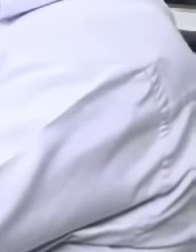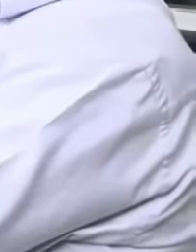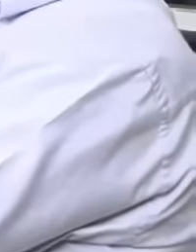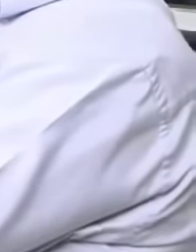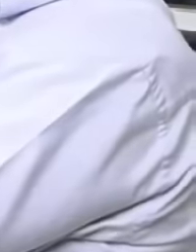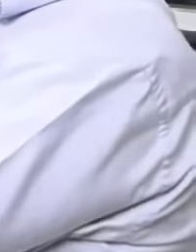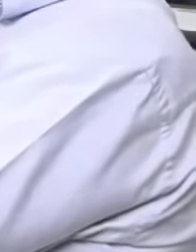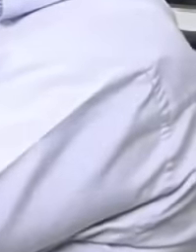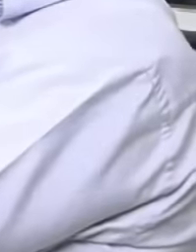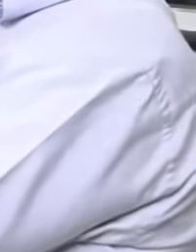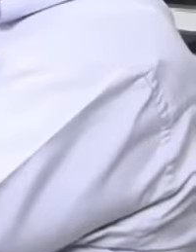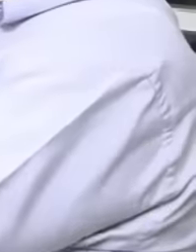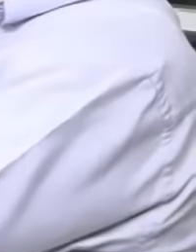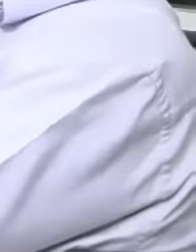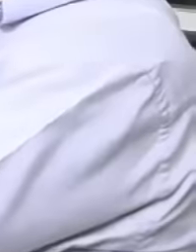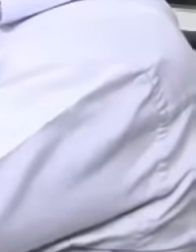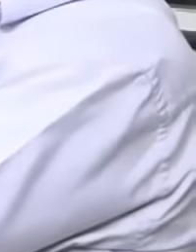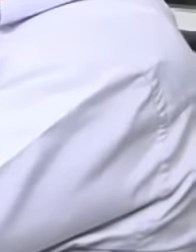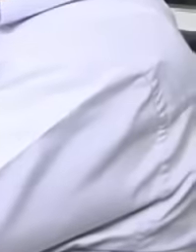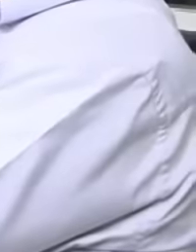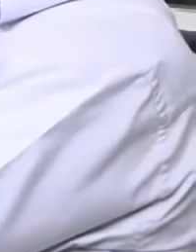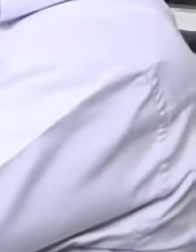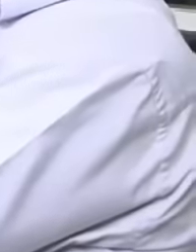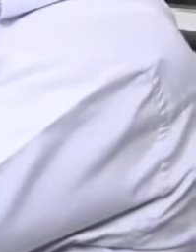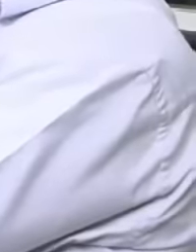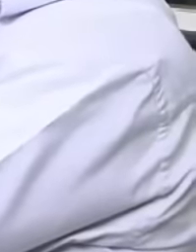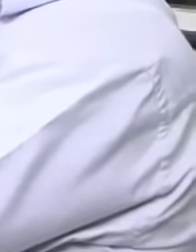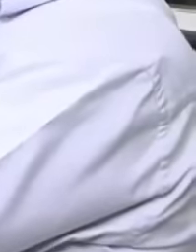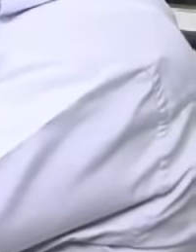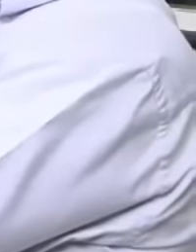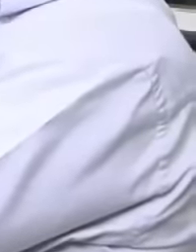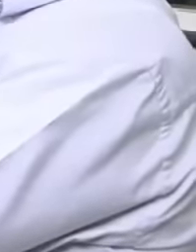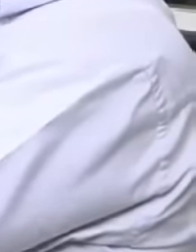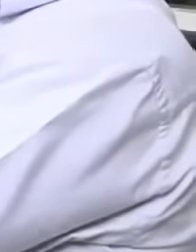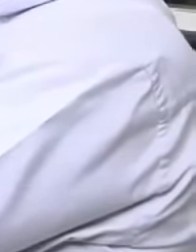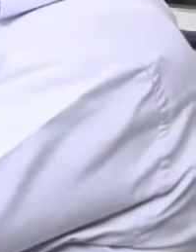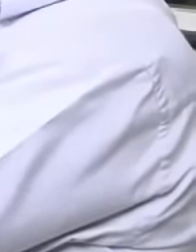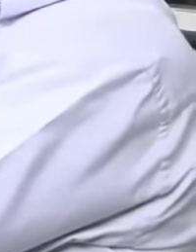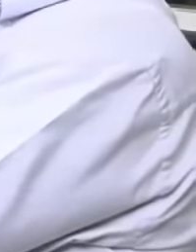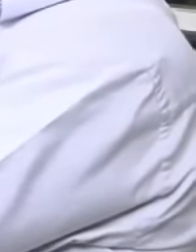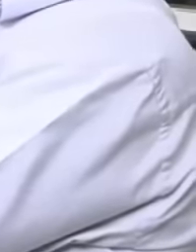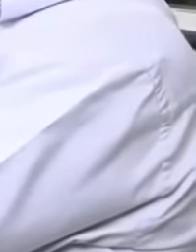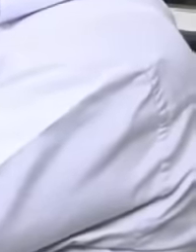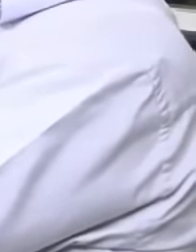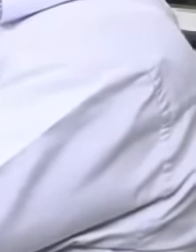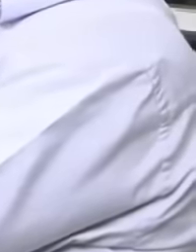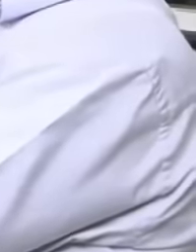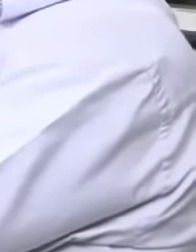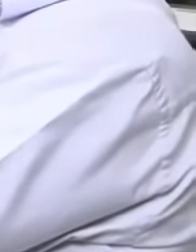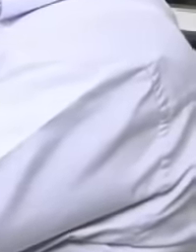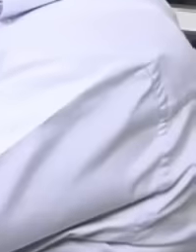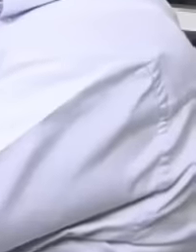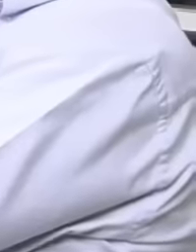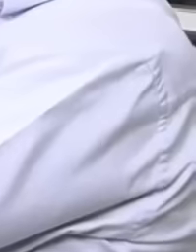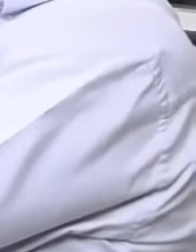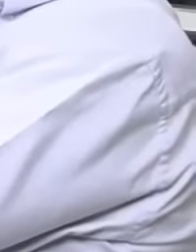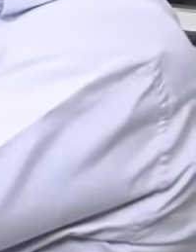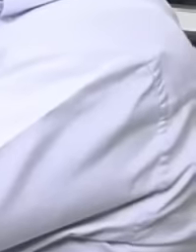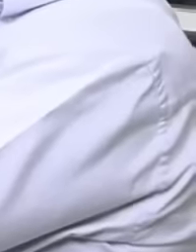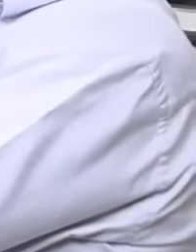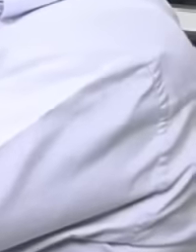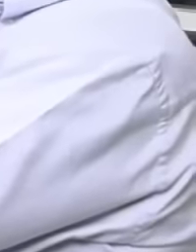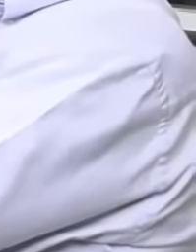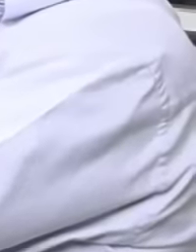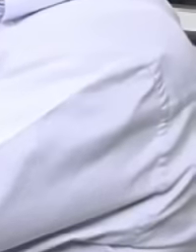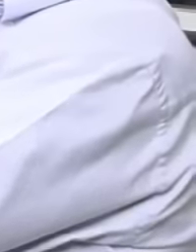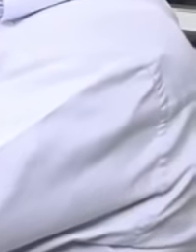comportan para tomar decisiones que los rebasan a ellos y que tienen que ver con lo público. Y yo creo